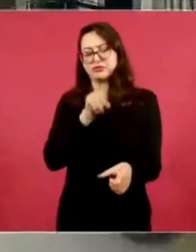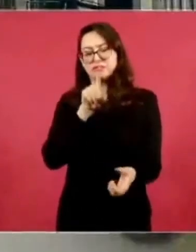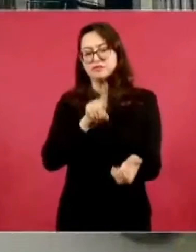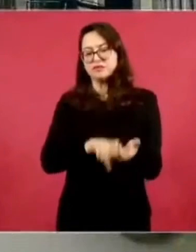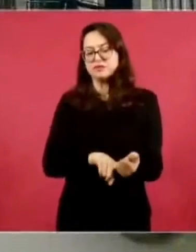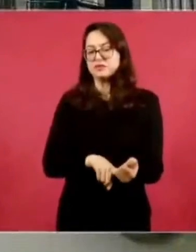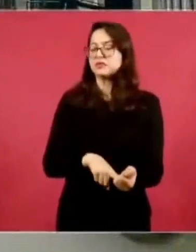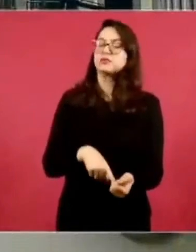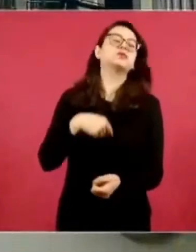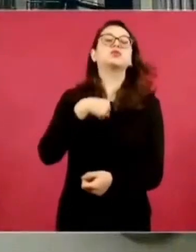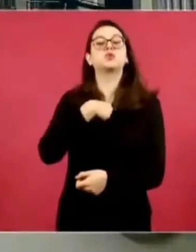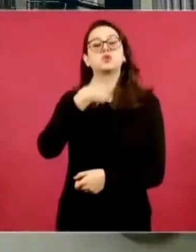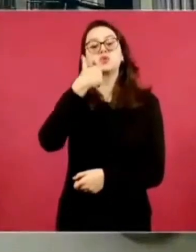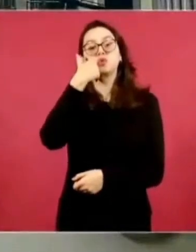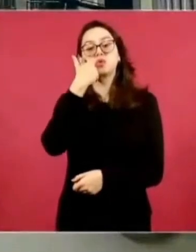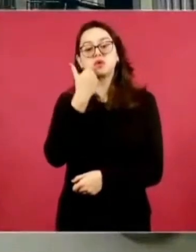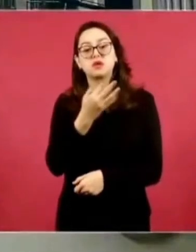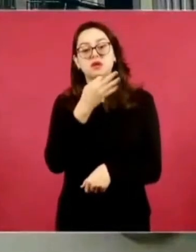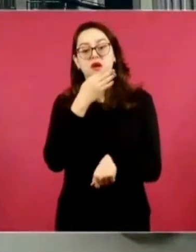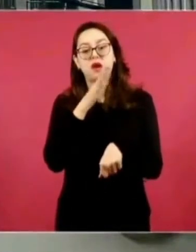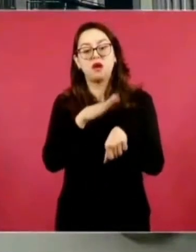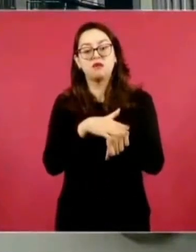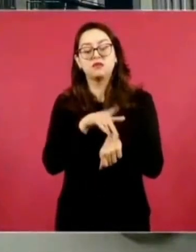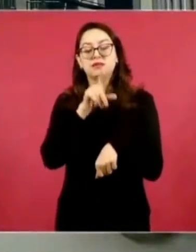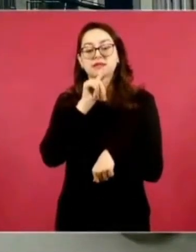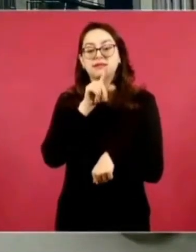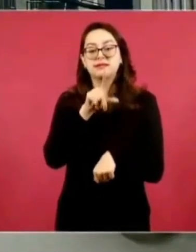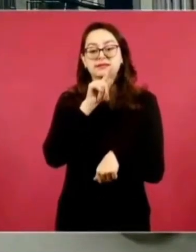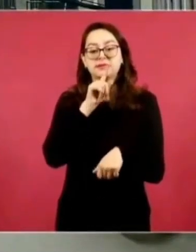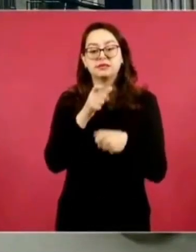Yo quiero dar las gracias a toda la prensa del estado de Jalisco,